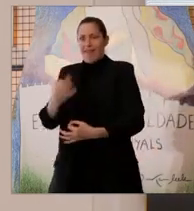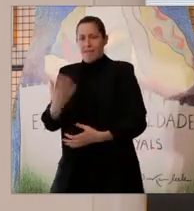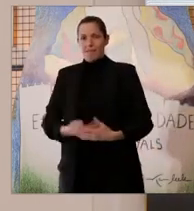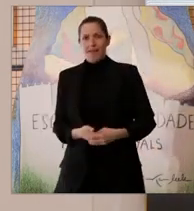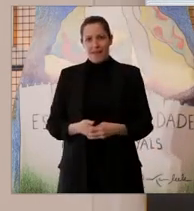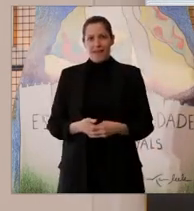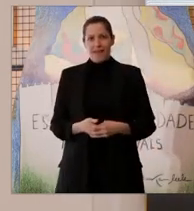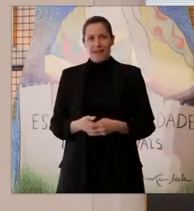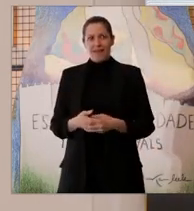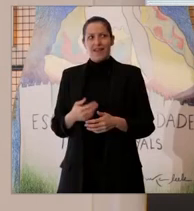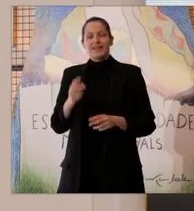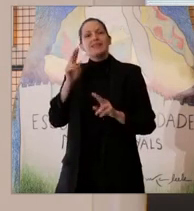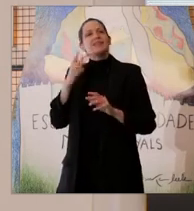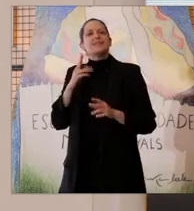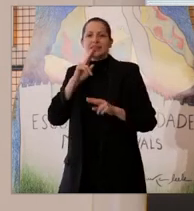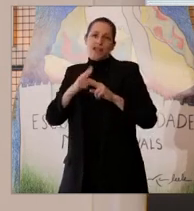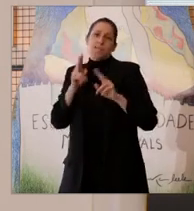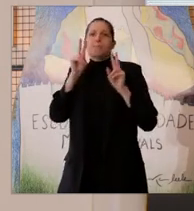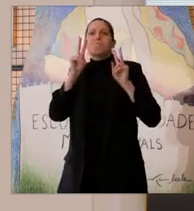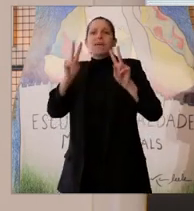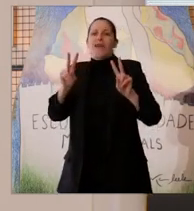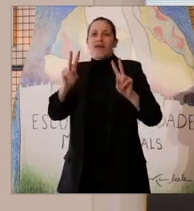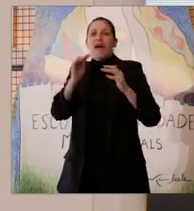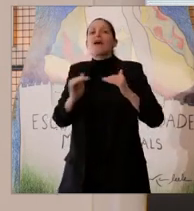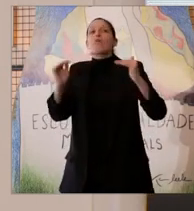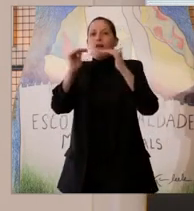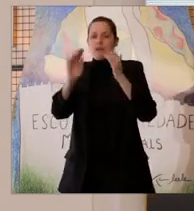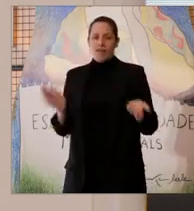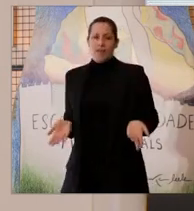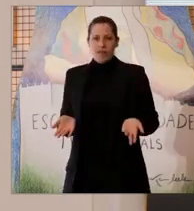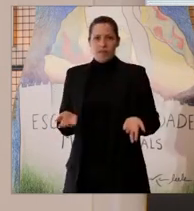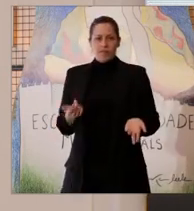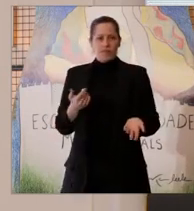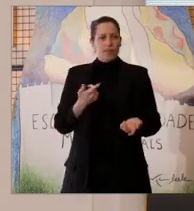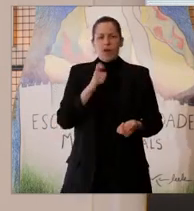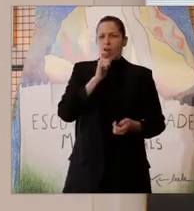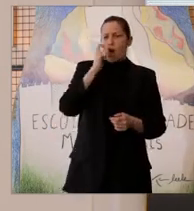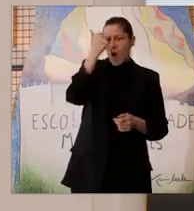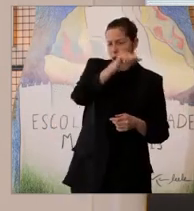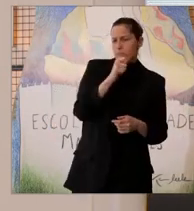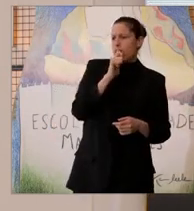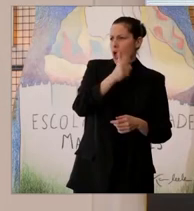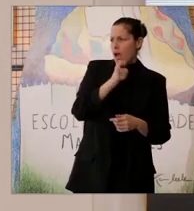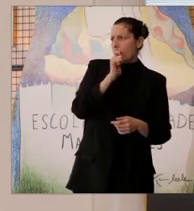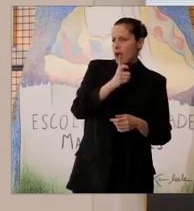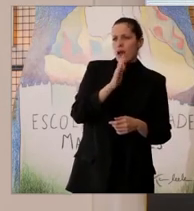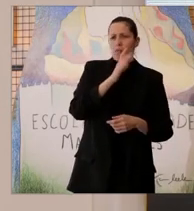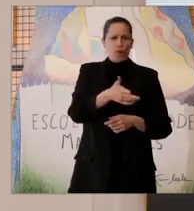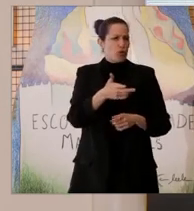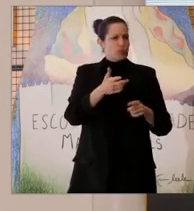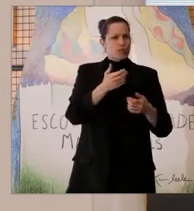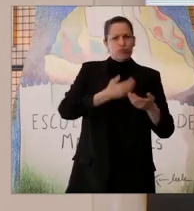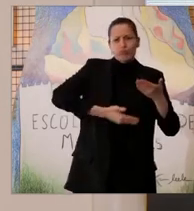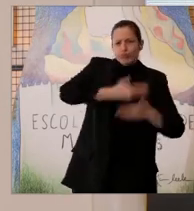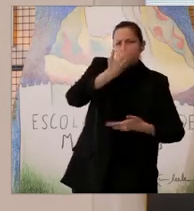la igualdad Gracias el señor se quejaba de que había muchas noticias de que todos los días había noticias o feministas o con mirada feminista y yo dije